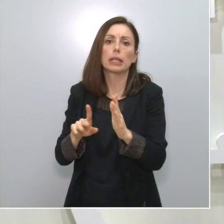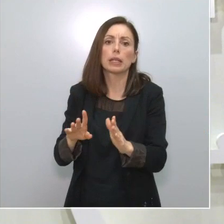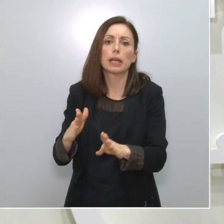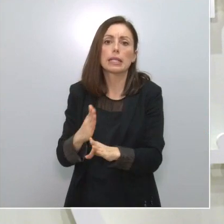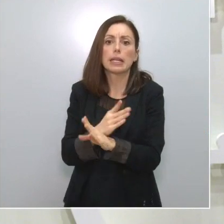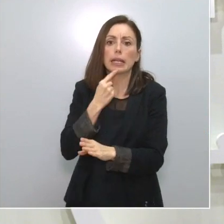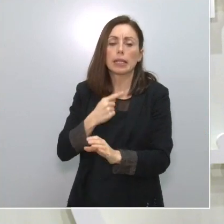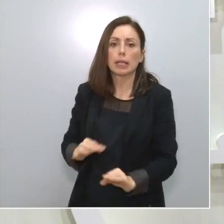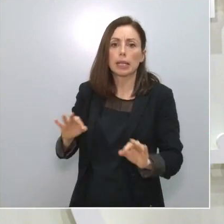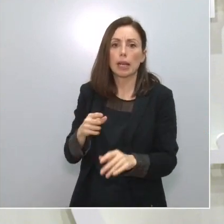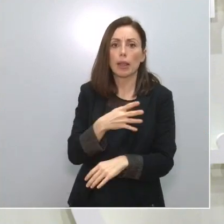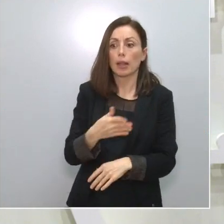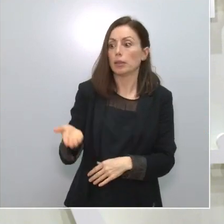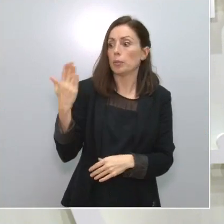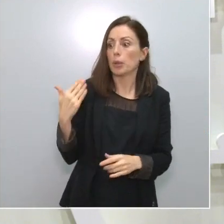que se inició esta crisis,